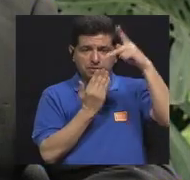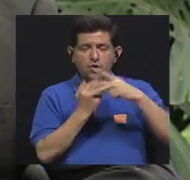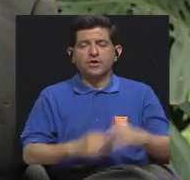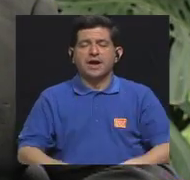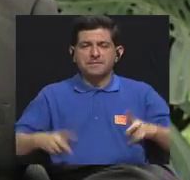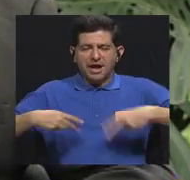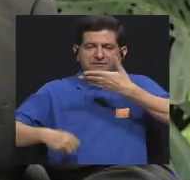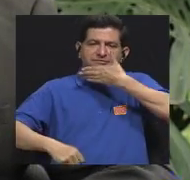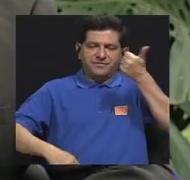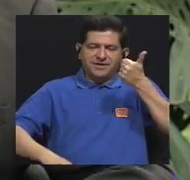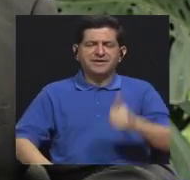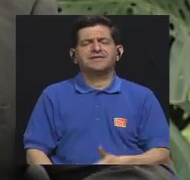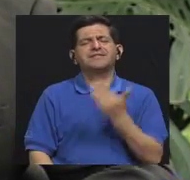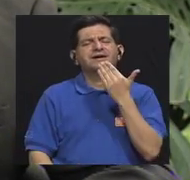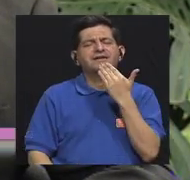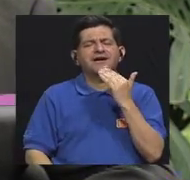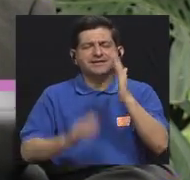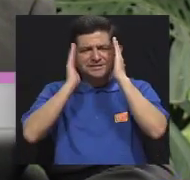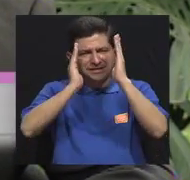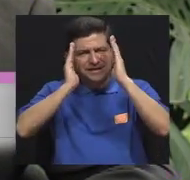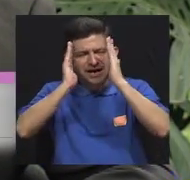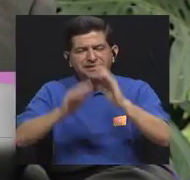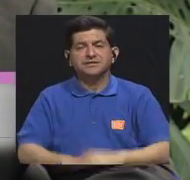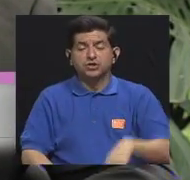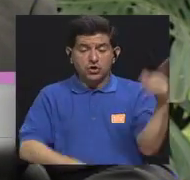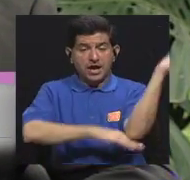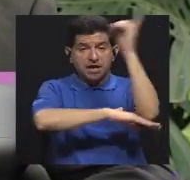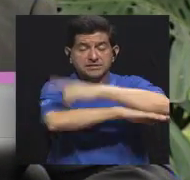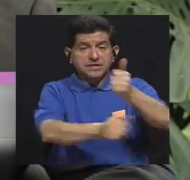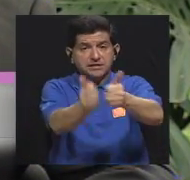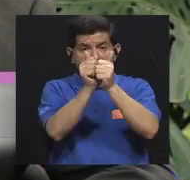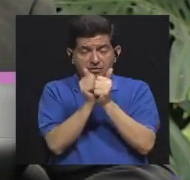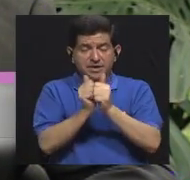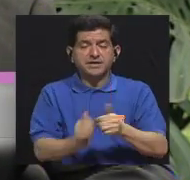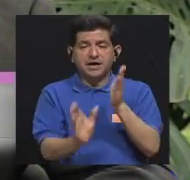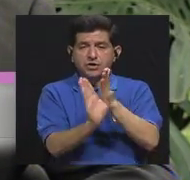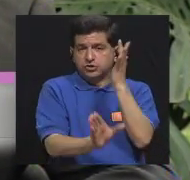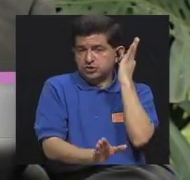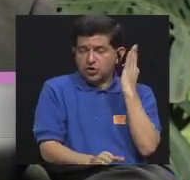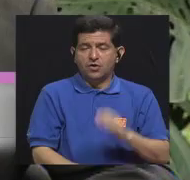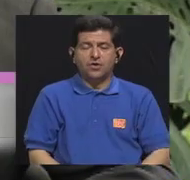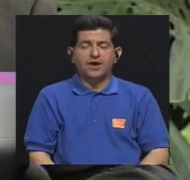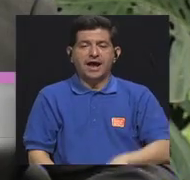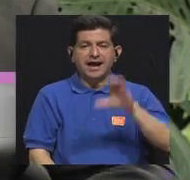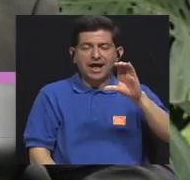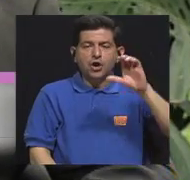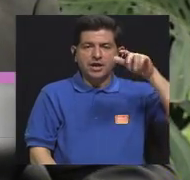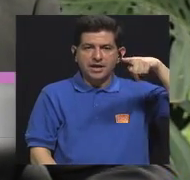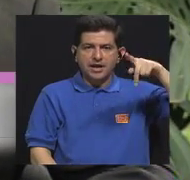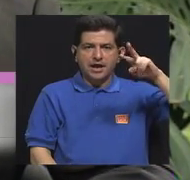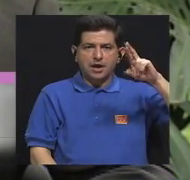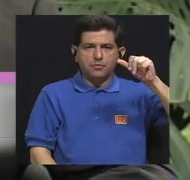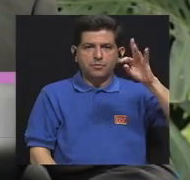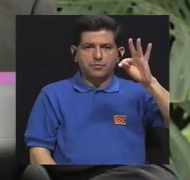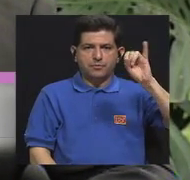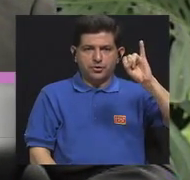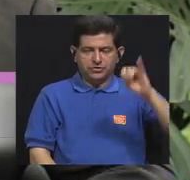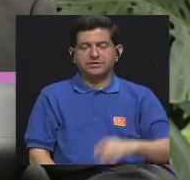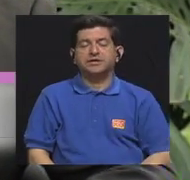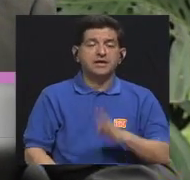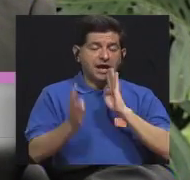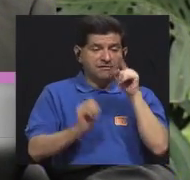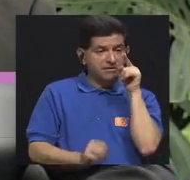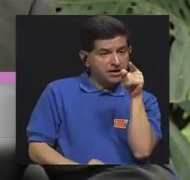Volvemos aquí a su programa Vivir Mejor. Muchas gracias por su sintonía. El día de hoy nos acompaña la psicóloga Carolina Proti, con